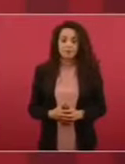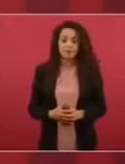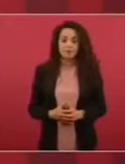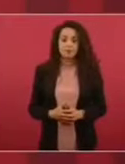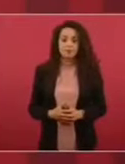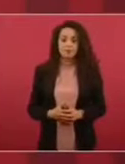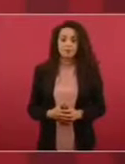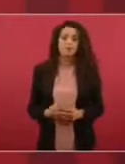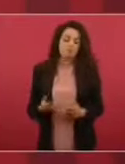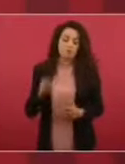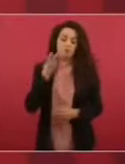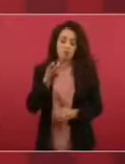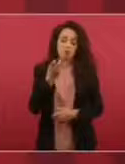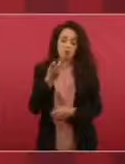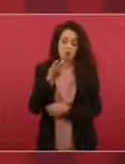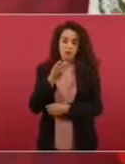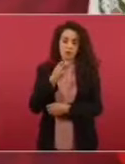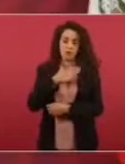Entonces, lo mejor